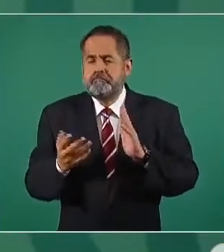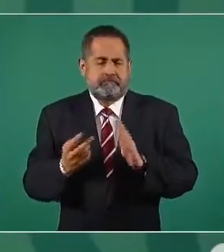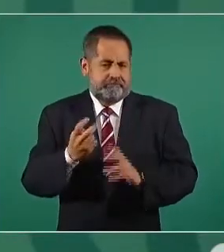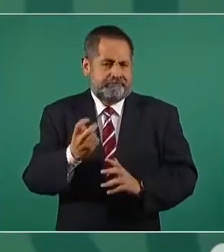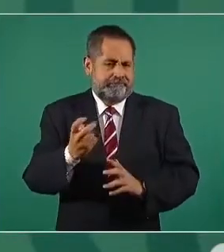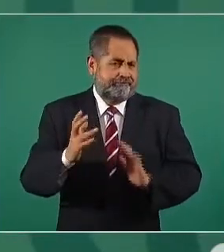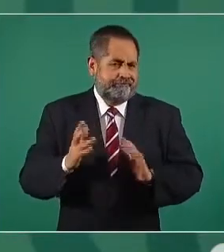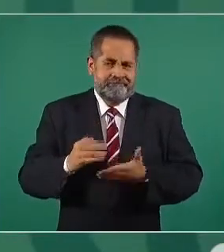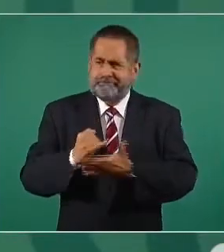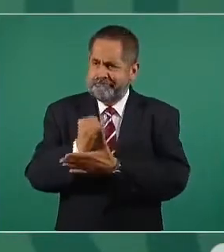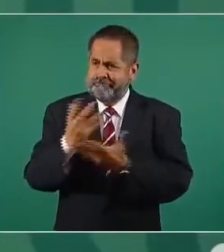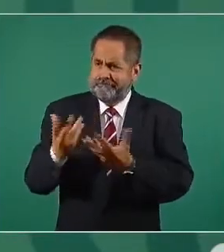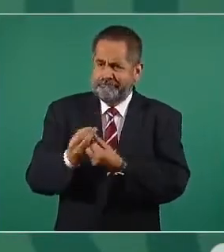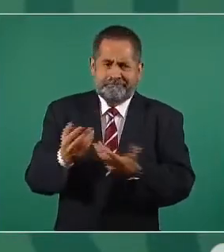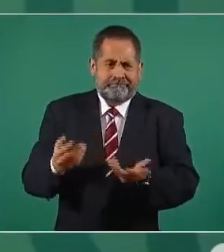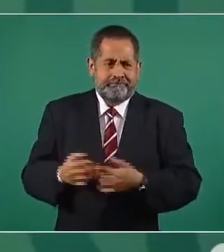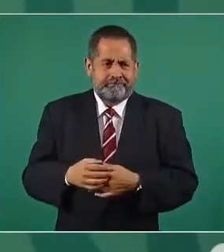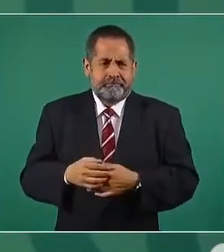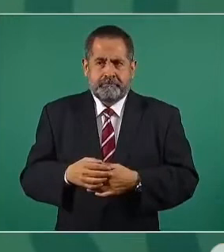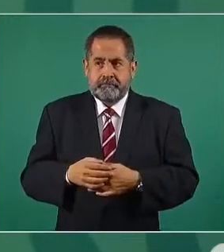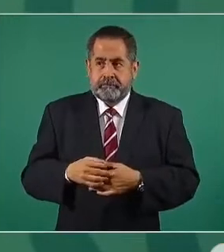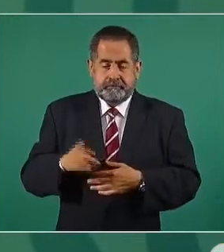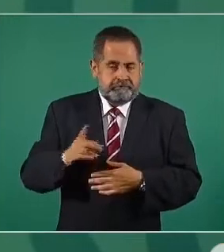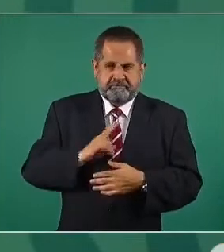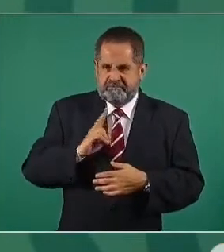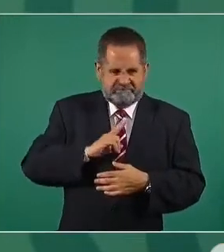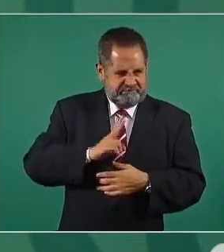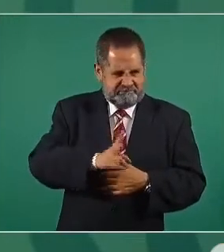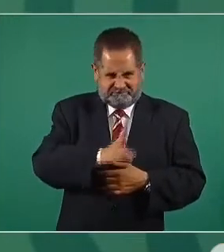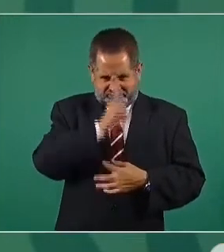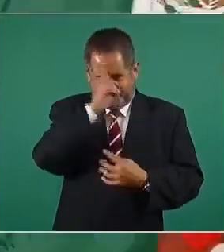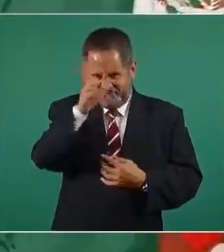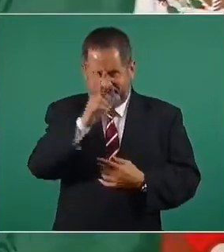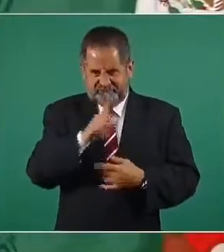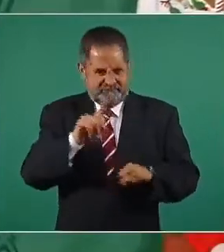que no haya persecución,